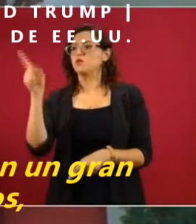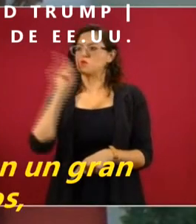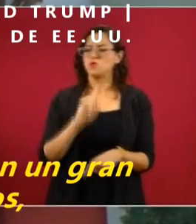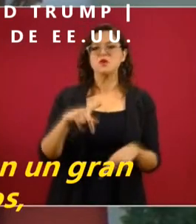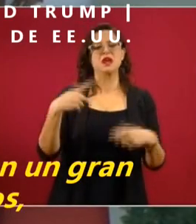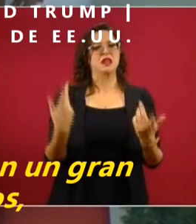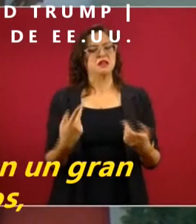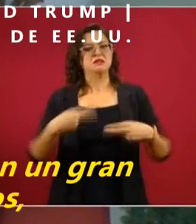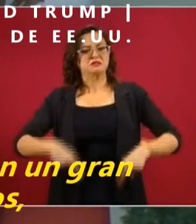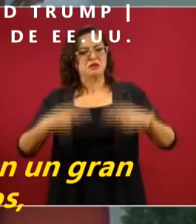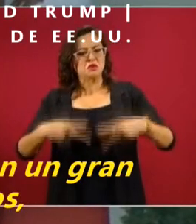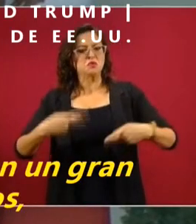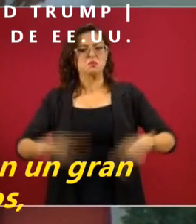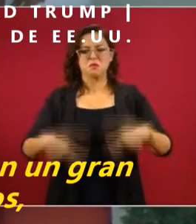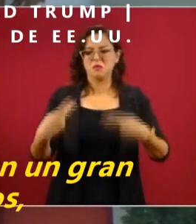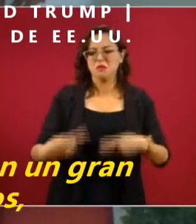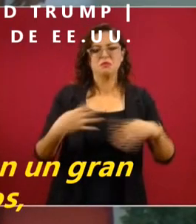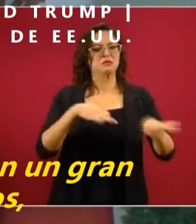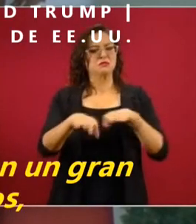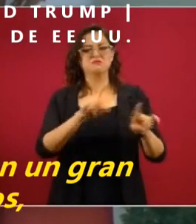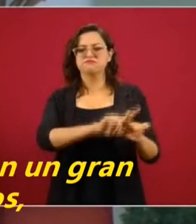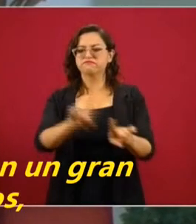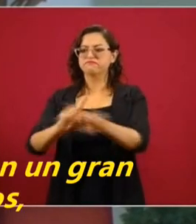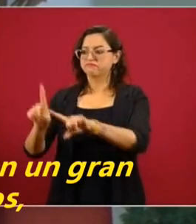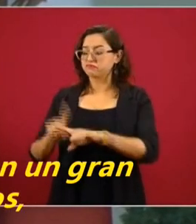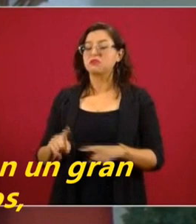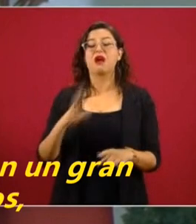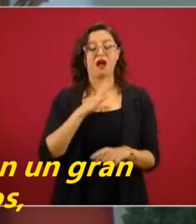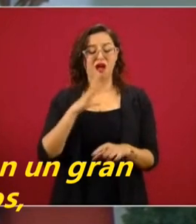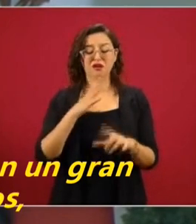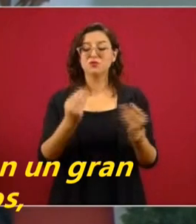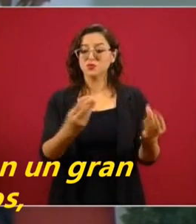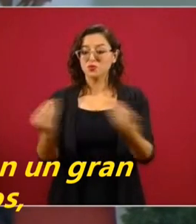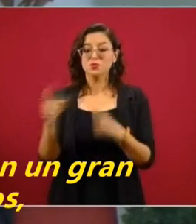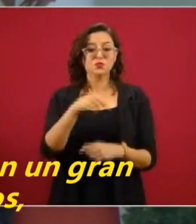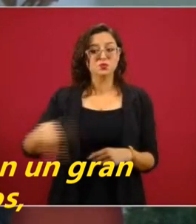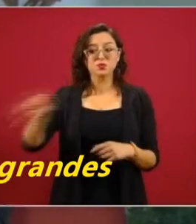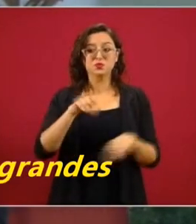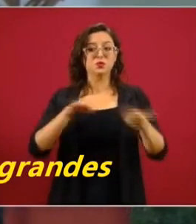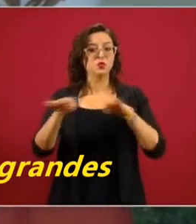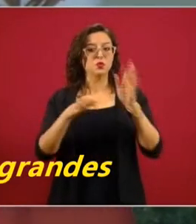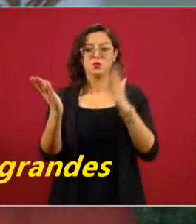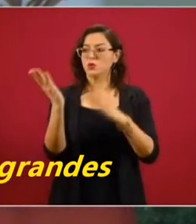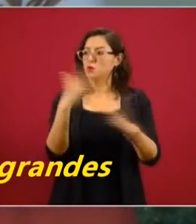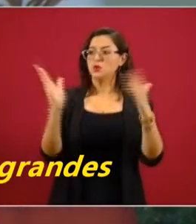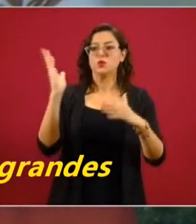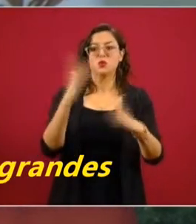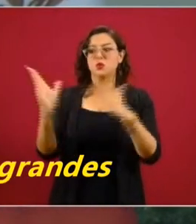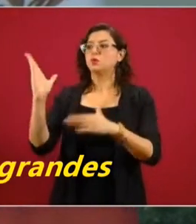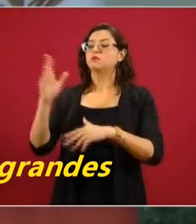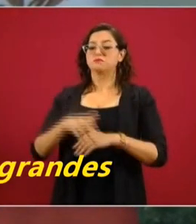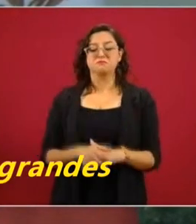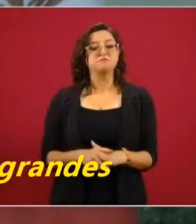hombres y mujeres comerciantes conforman un gran porcentaje de propiedad de negocios. Son sumamente exitosos.